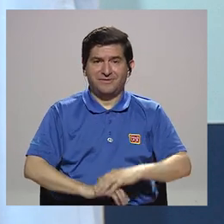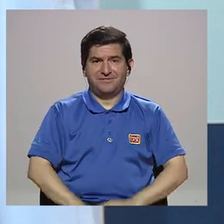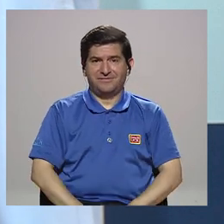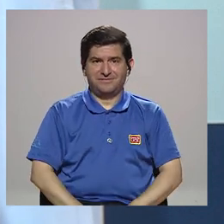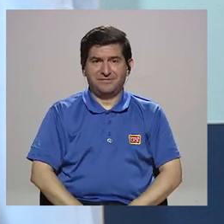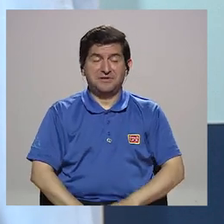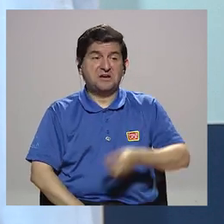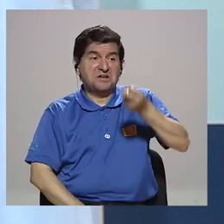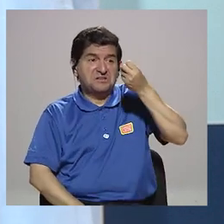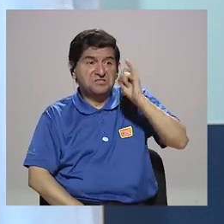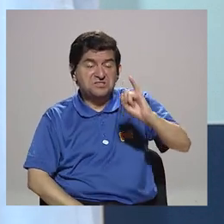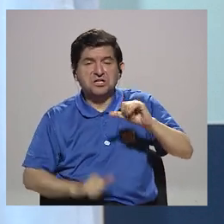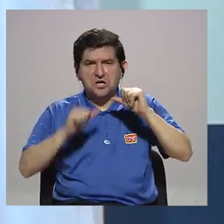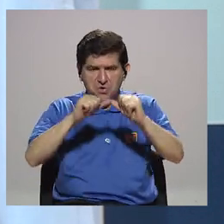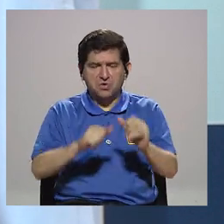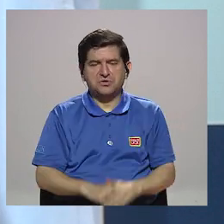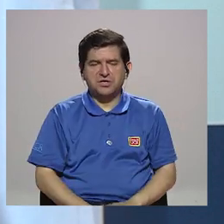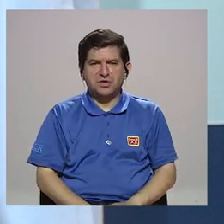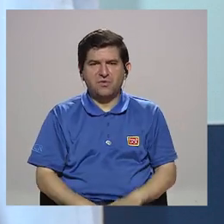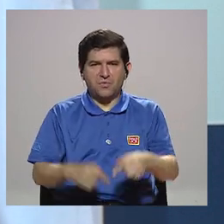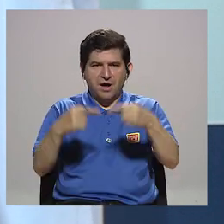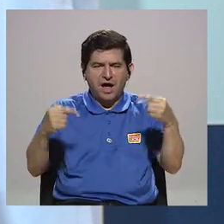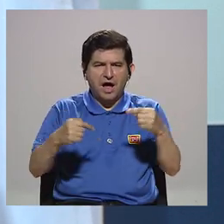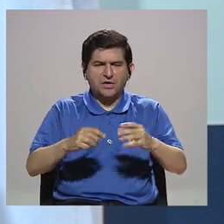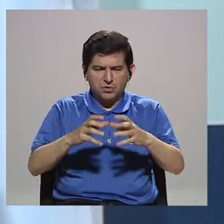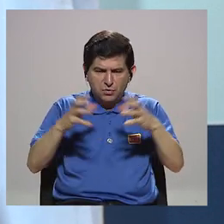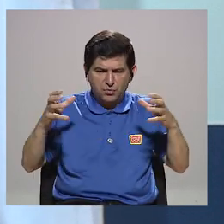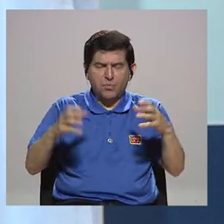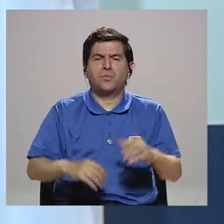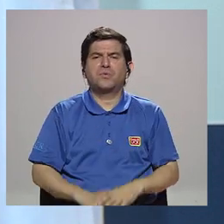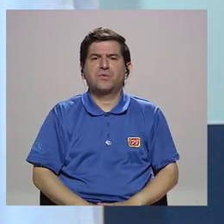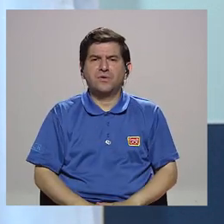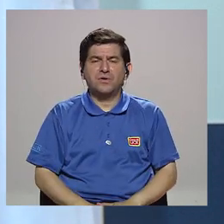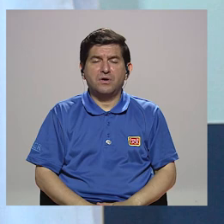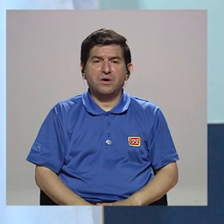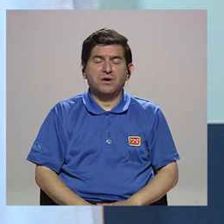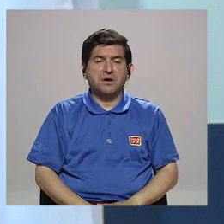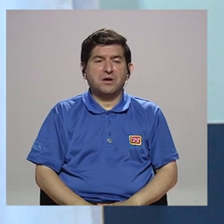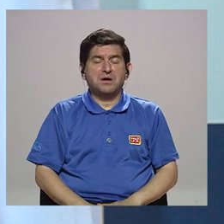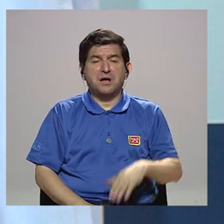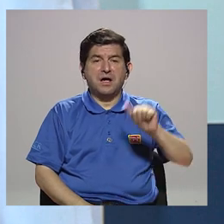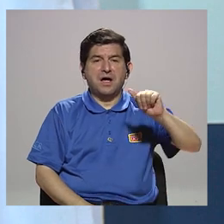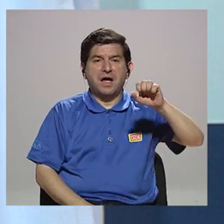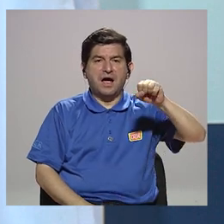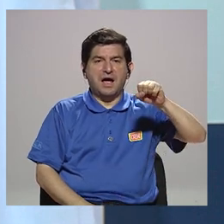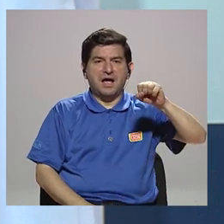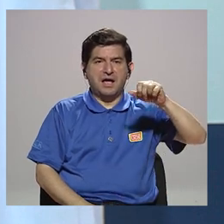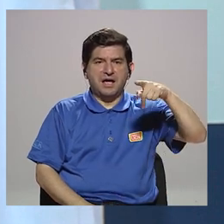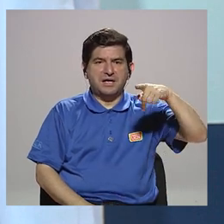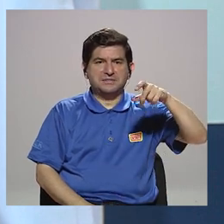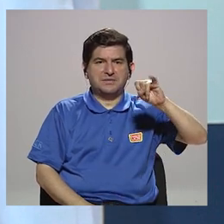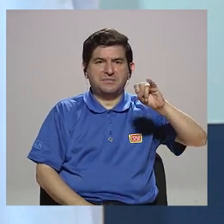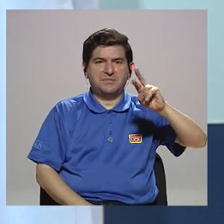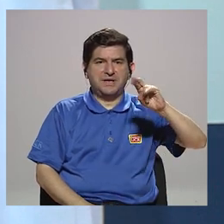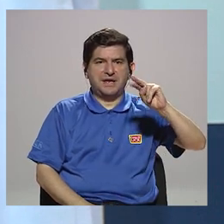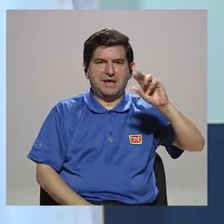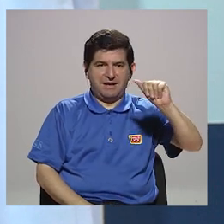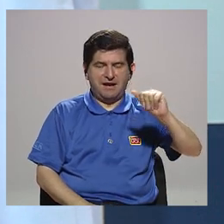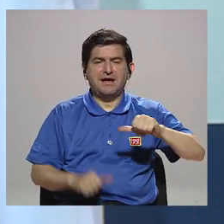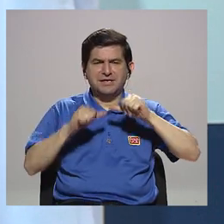Ajá. Si sigue tomando antiinflamatorio, no esteroideos o aspirina, y ya